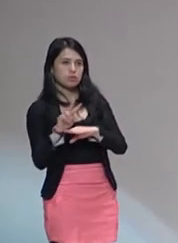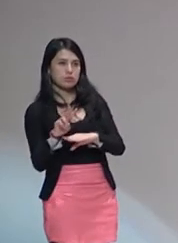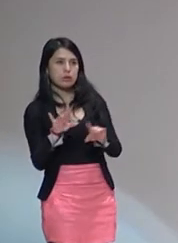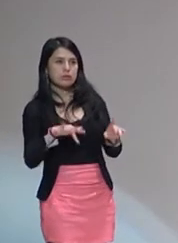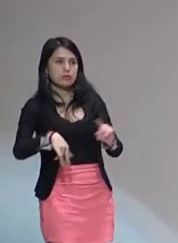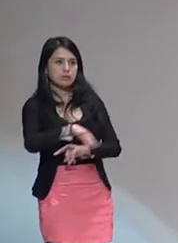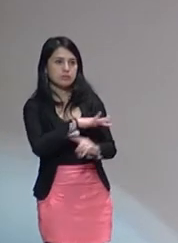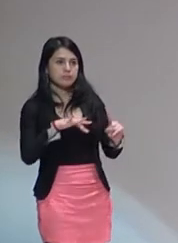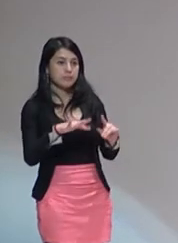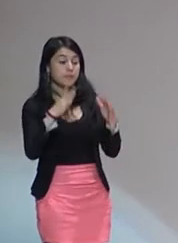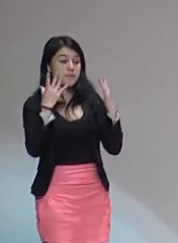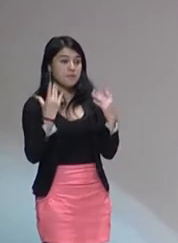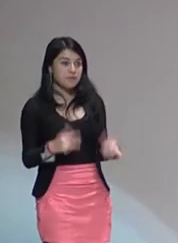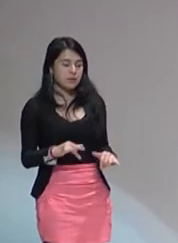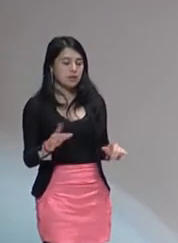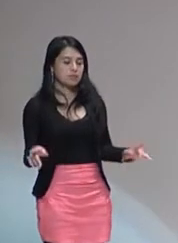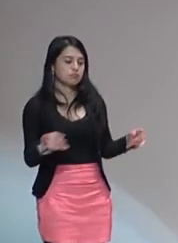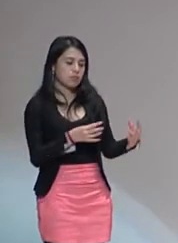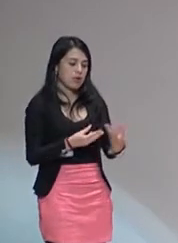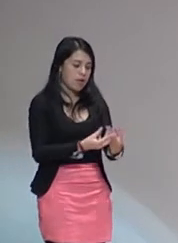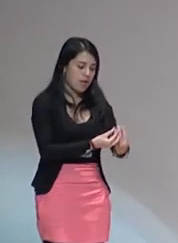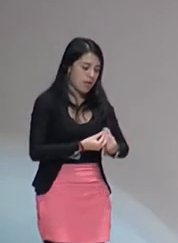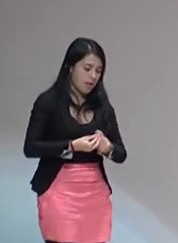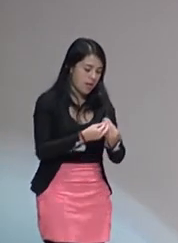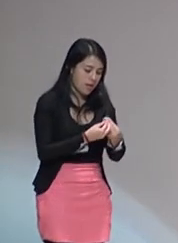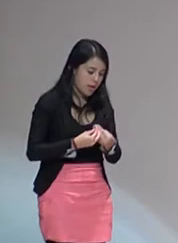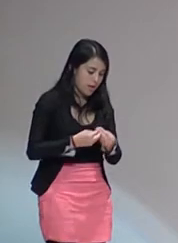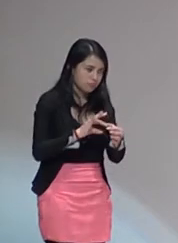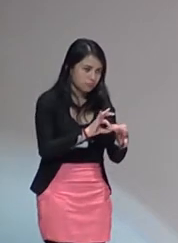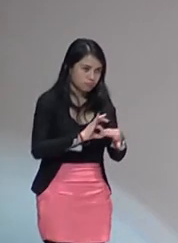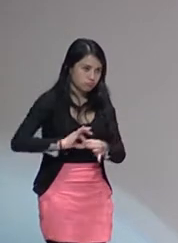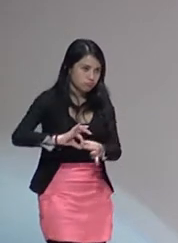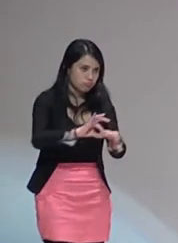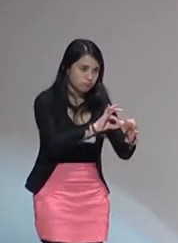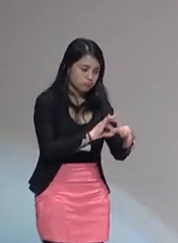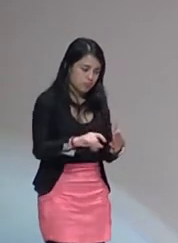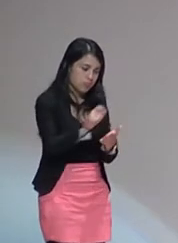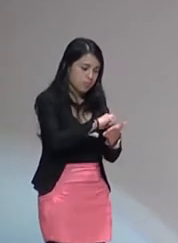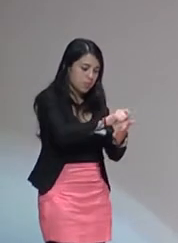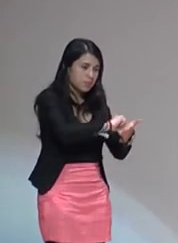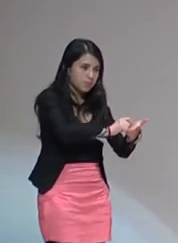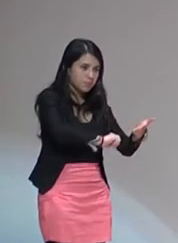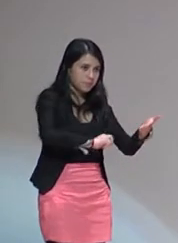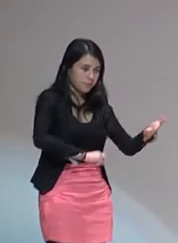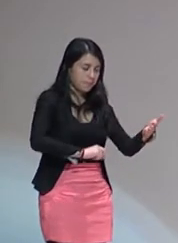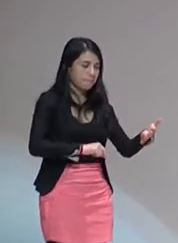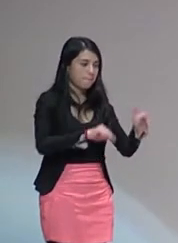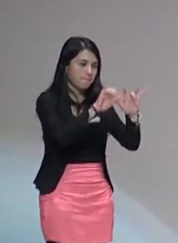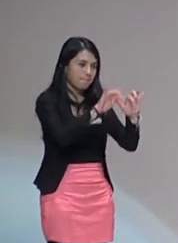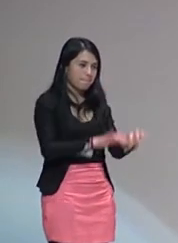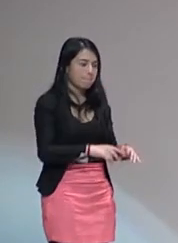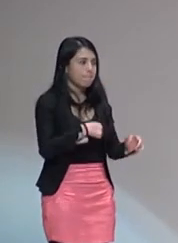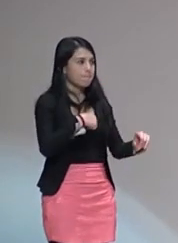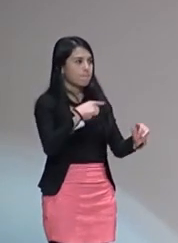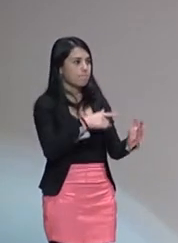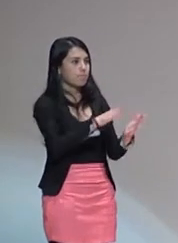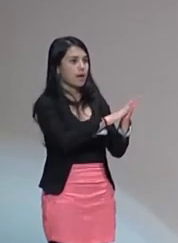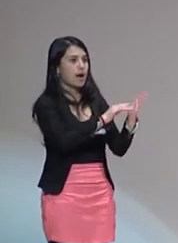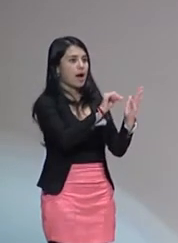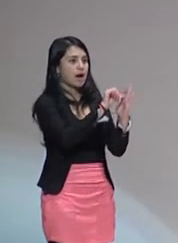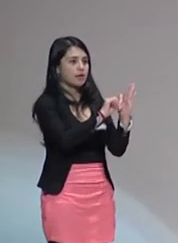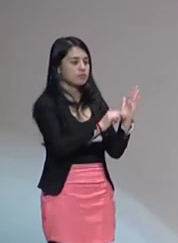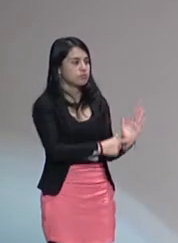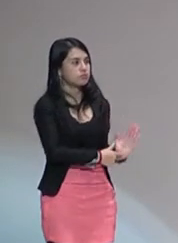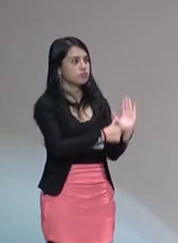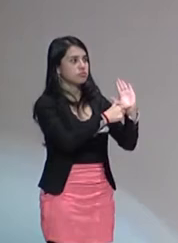a partir de eso entonces se sientan a escribir, hacen un trabajo colectivo y lo entregan a manera de un artículo. Entonces están trabajando